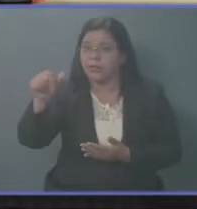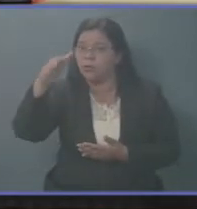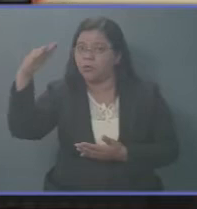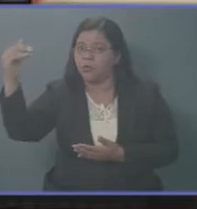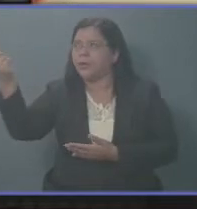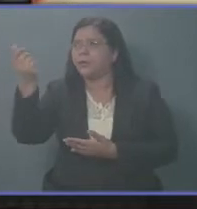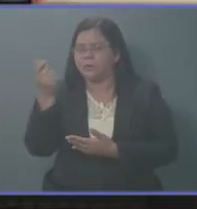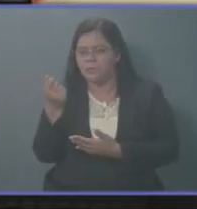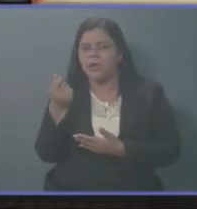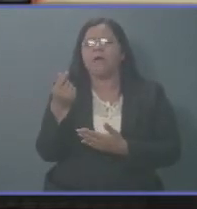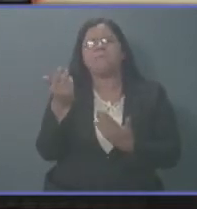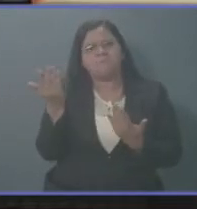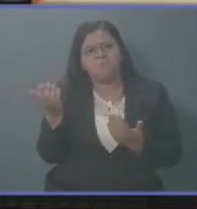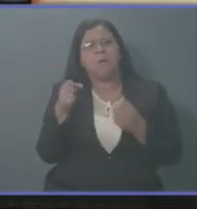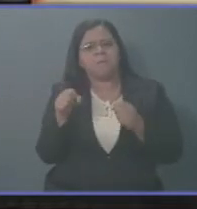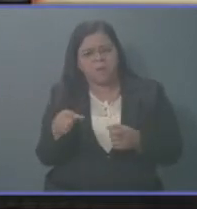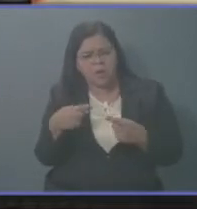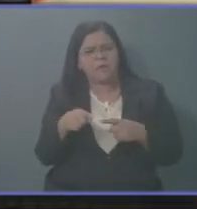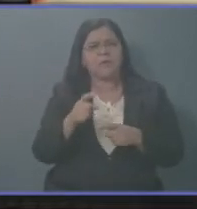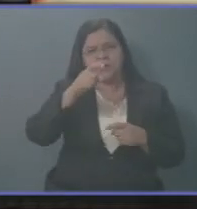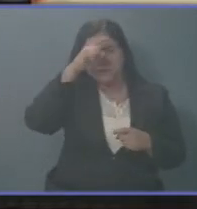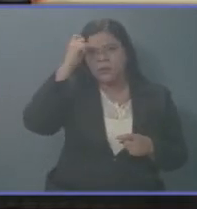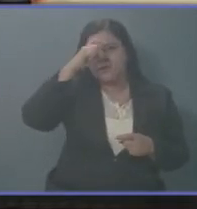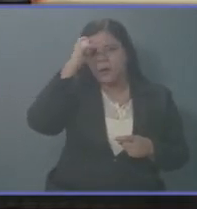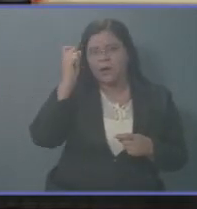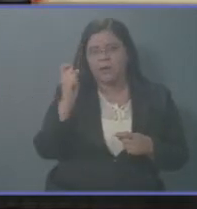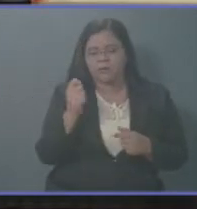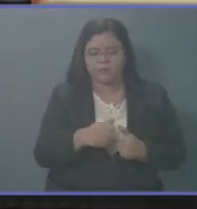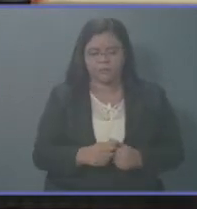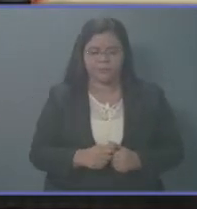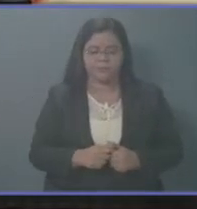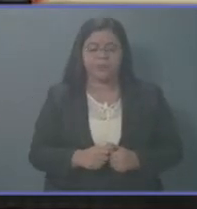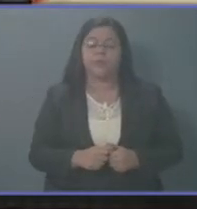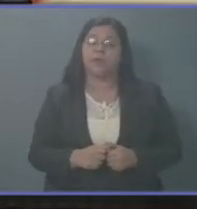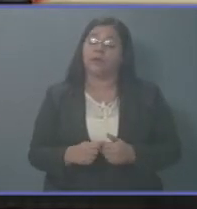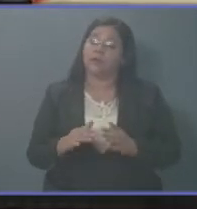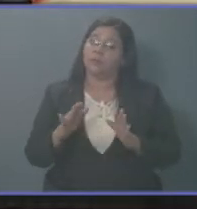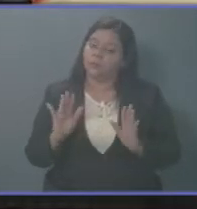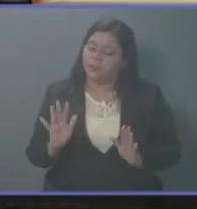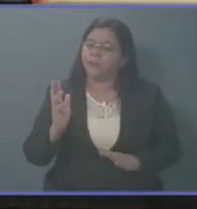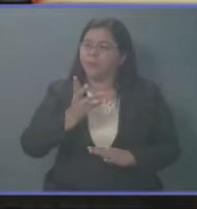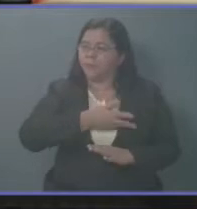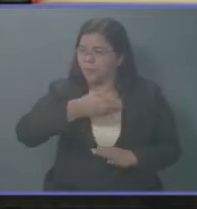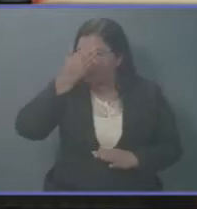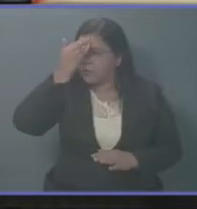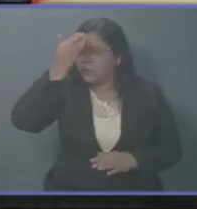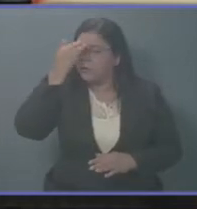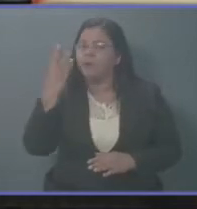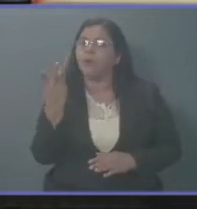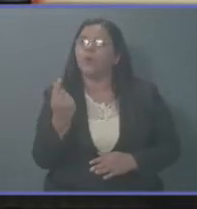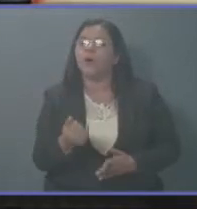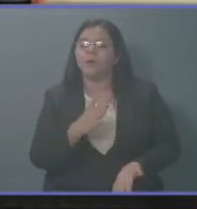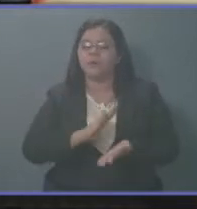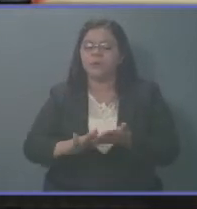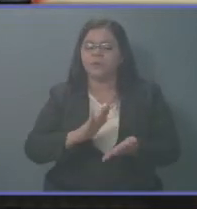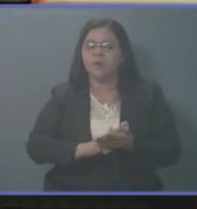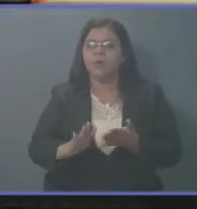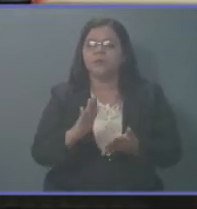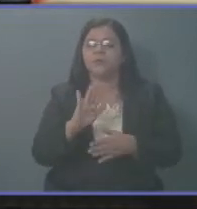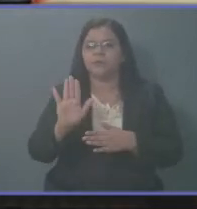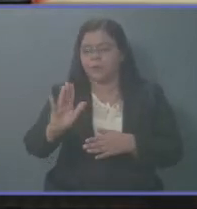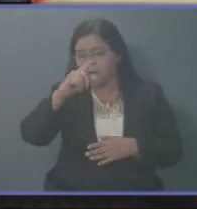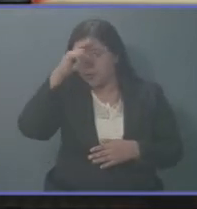costo financiero les permita operar con ese margen de intermediación, considerando además los costos operativos necesarios para